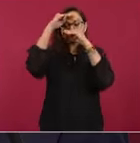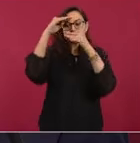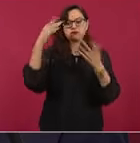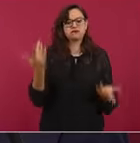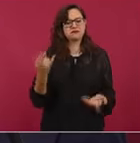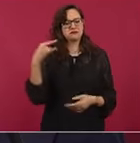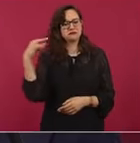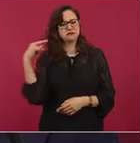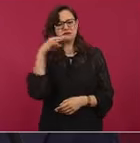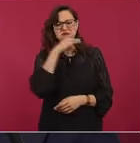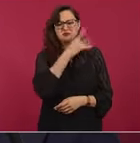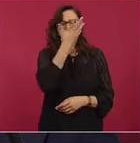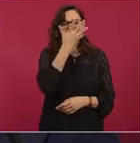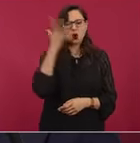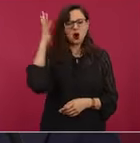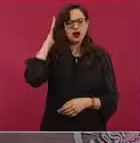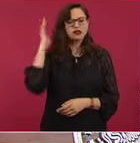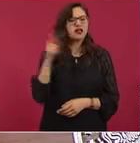con el uso de la fuerza.